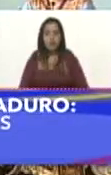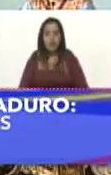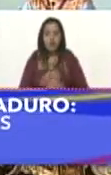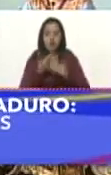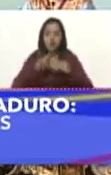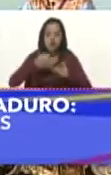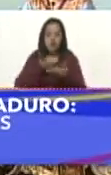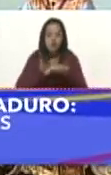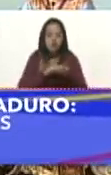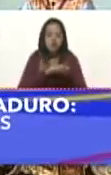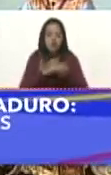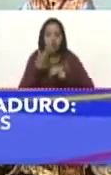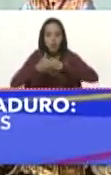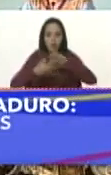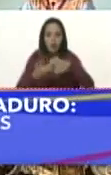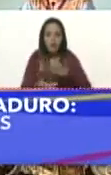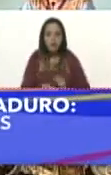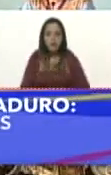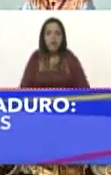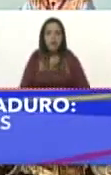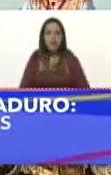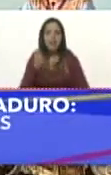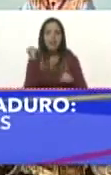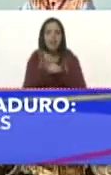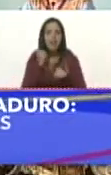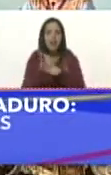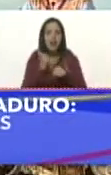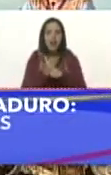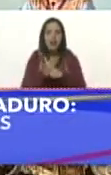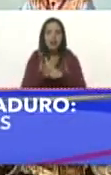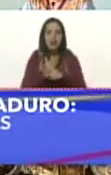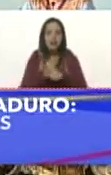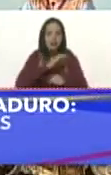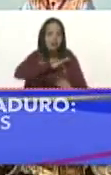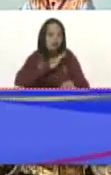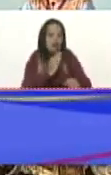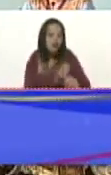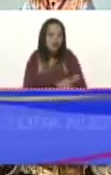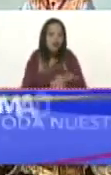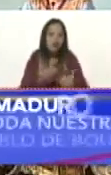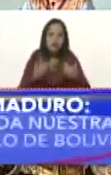resolviendo nuestros problemas, trabajando intensamente todos los días